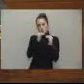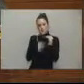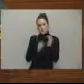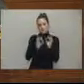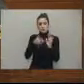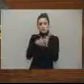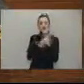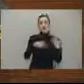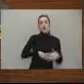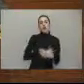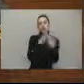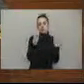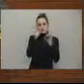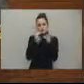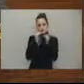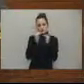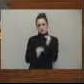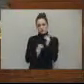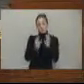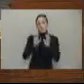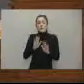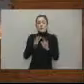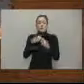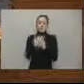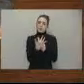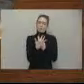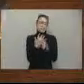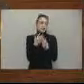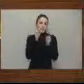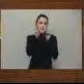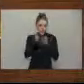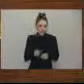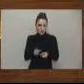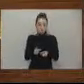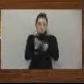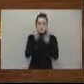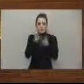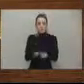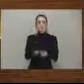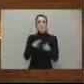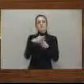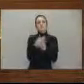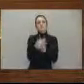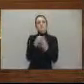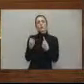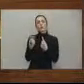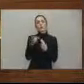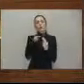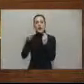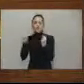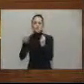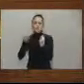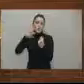del 18%. Pero la situación es todavía más dramática, si cabe, en la situación del servicio de cercanías de ancho métrico,